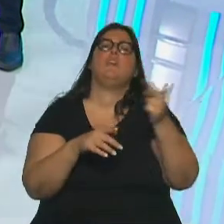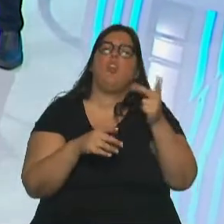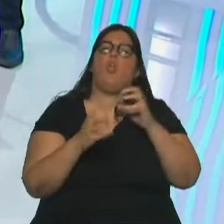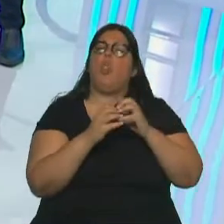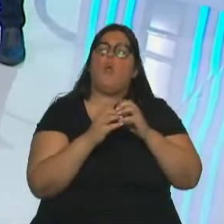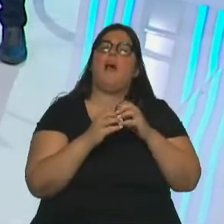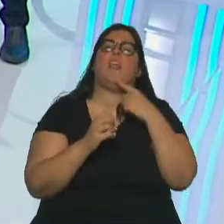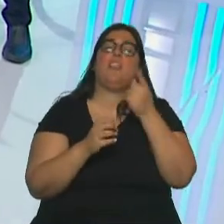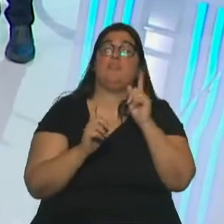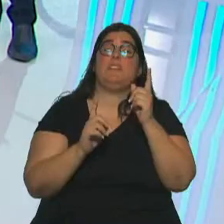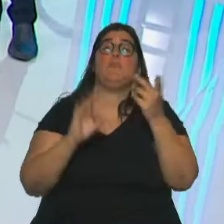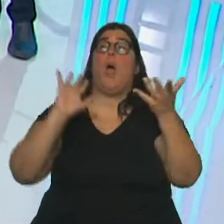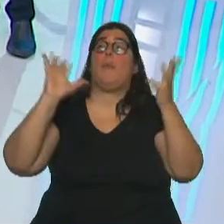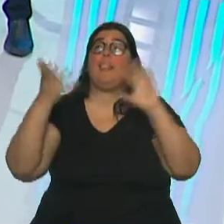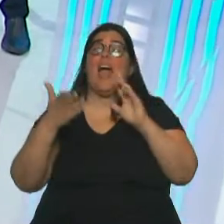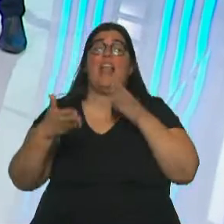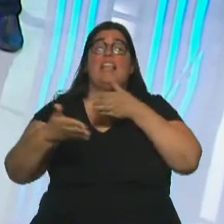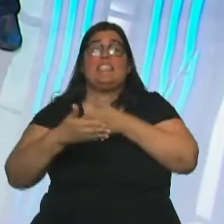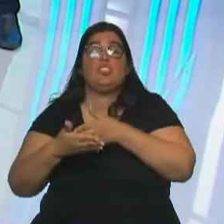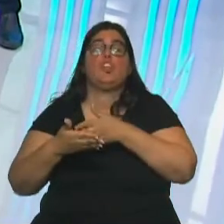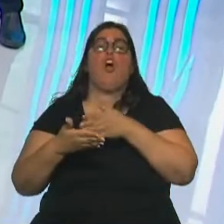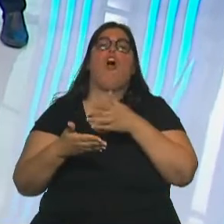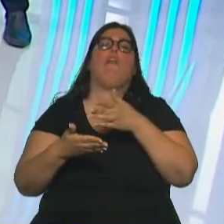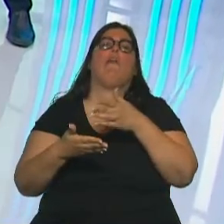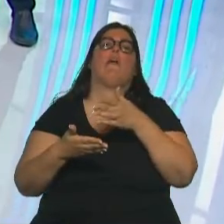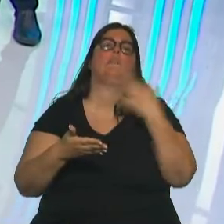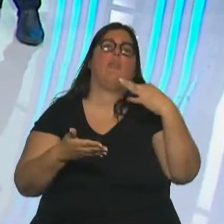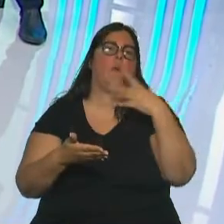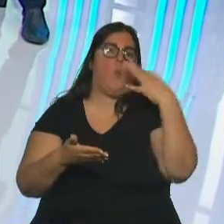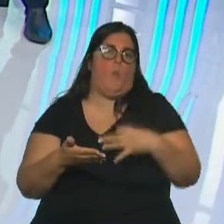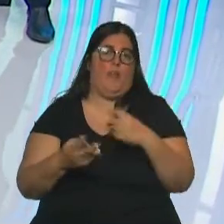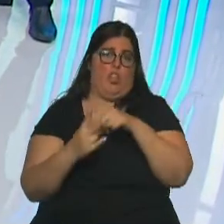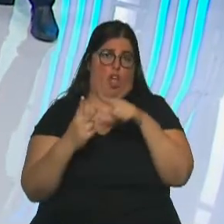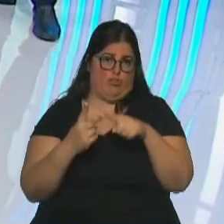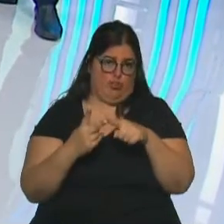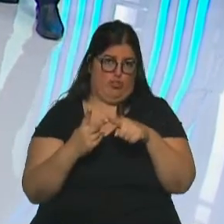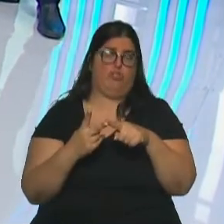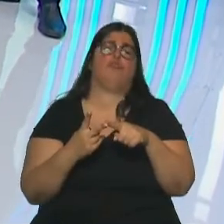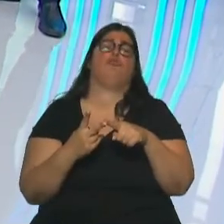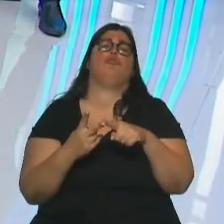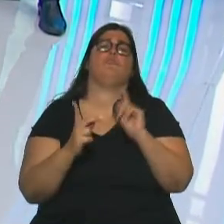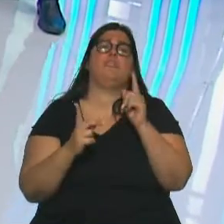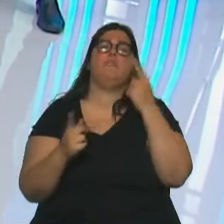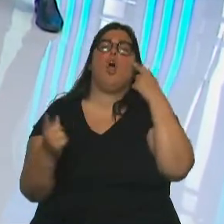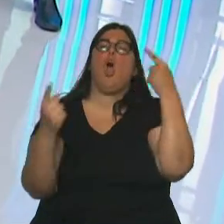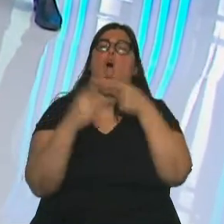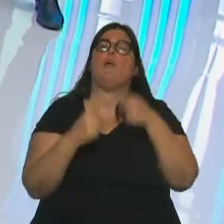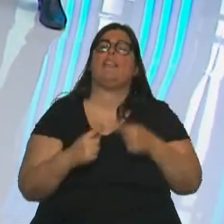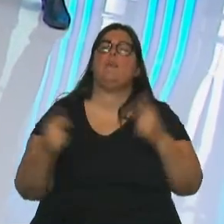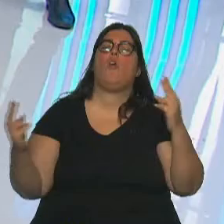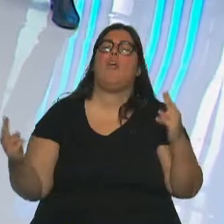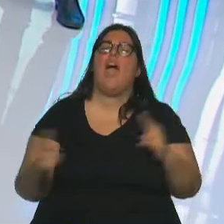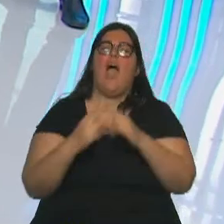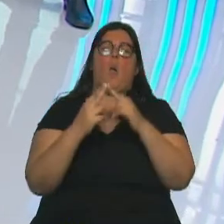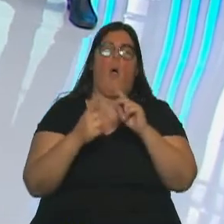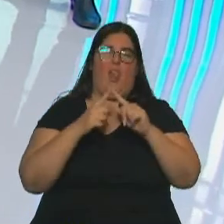restricciones medioambientales, digamos, y en términos de cumplir, centralmente dos, ¿no? Cumplir con los objetivos del Acuerdo de París y